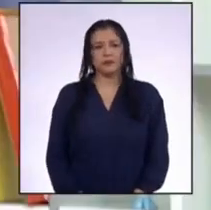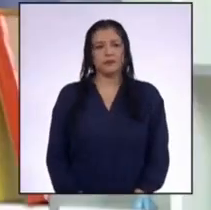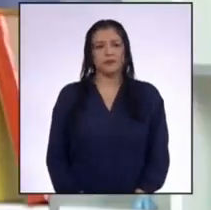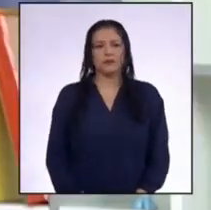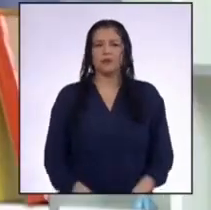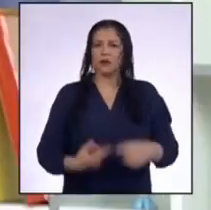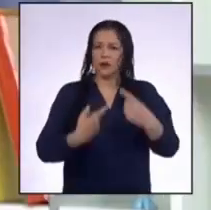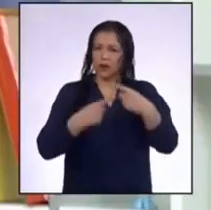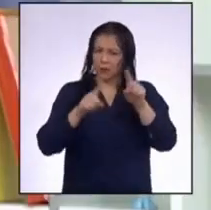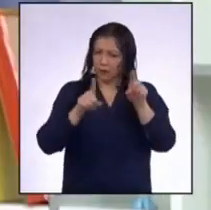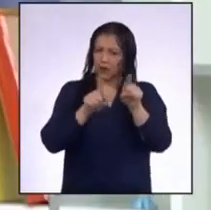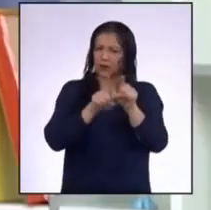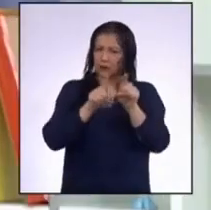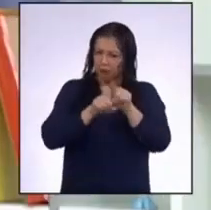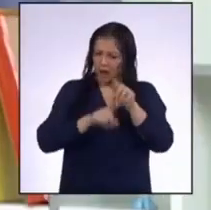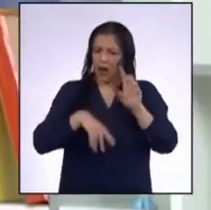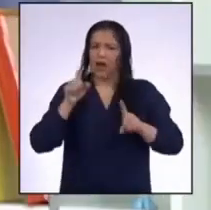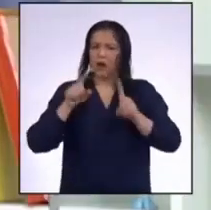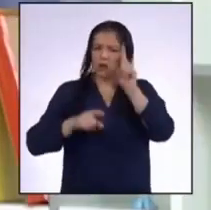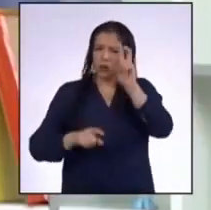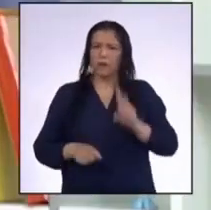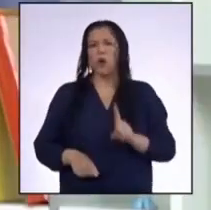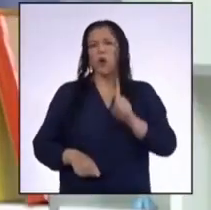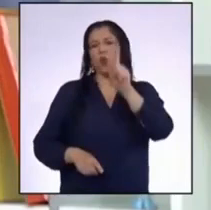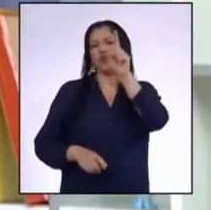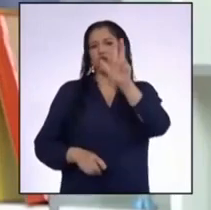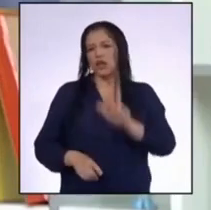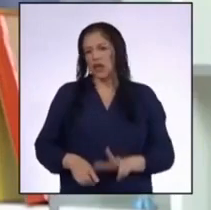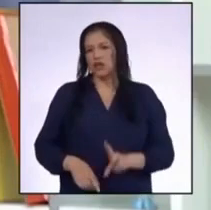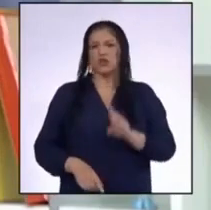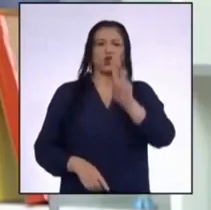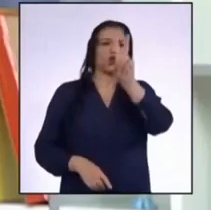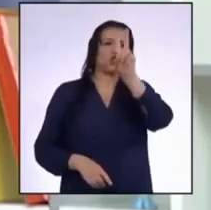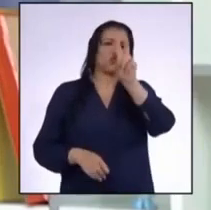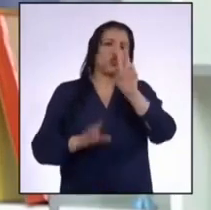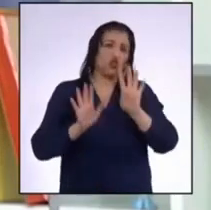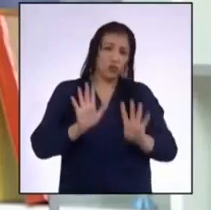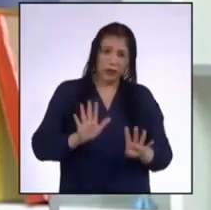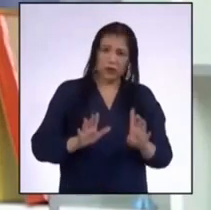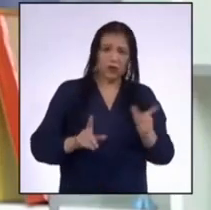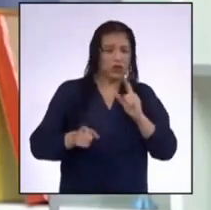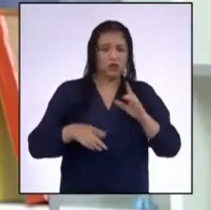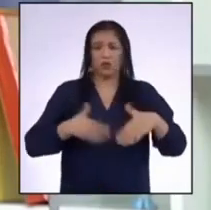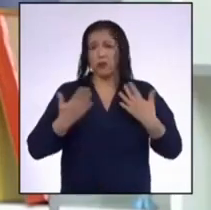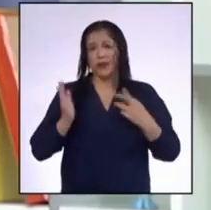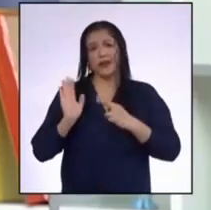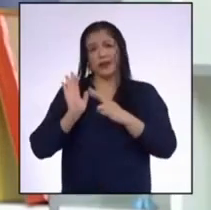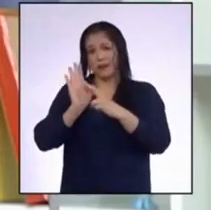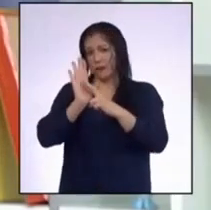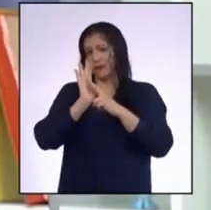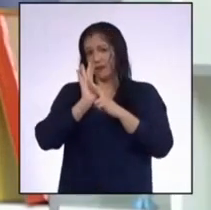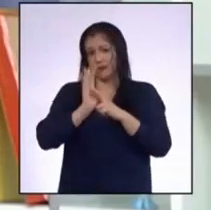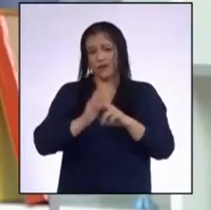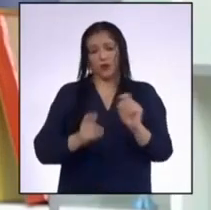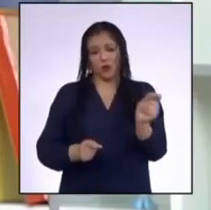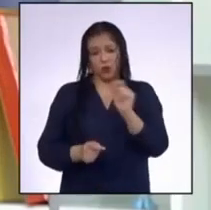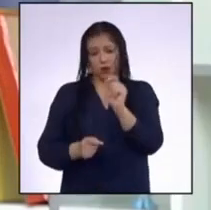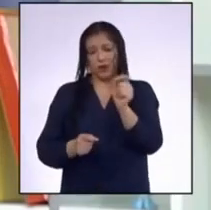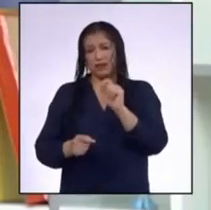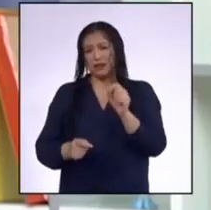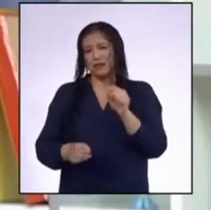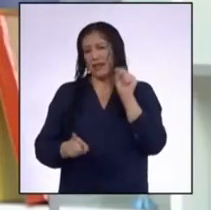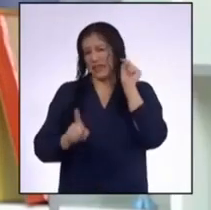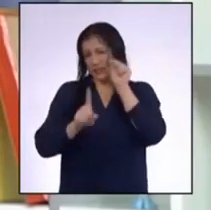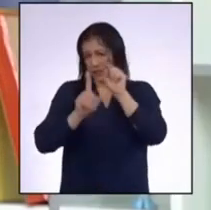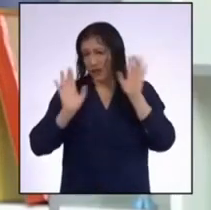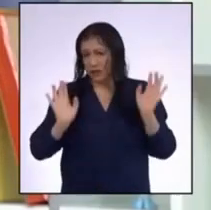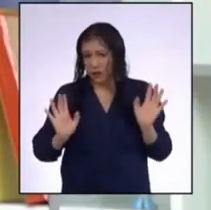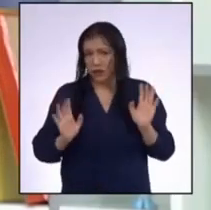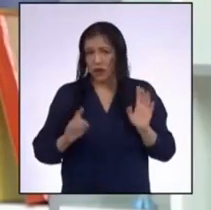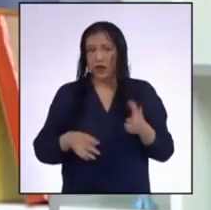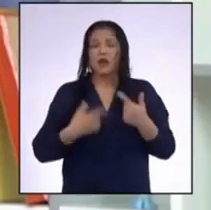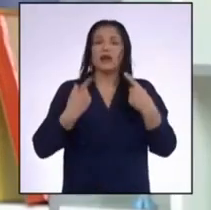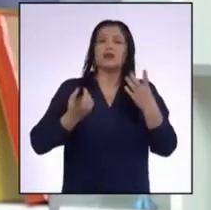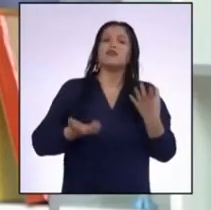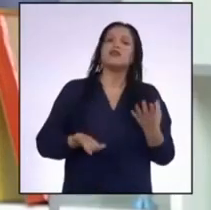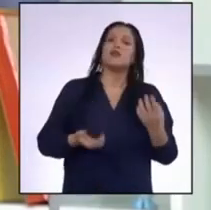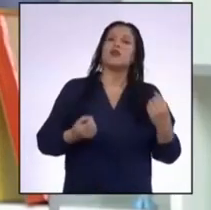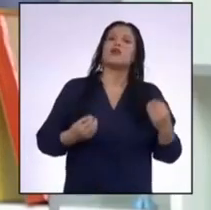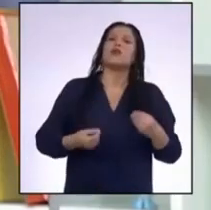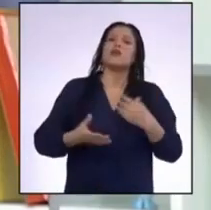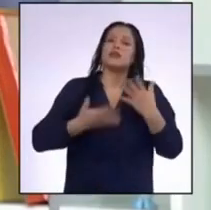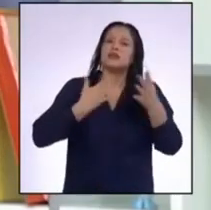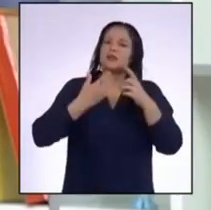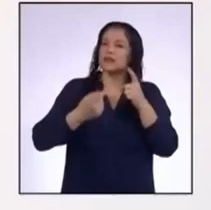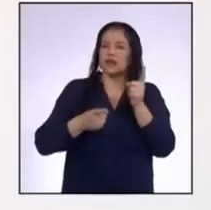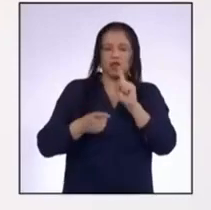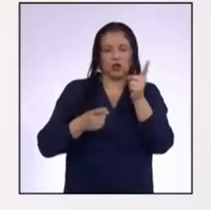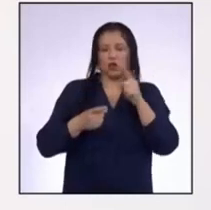Pero también hay fracciones como 1/3 o 2/9 que no se pueden representar con una escritura decimal finito, sino con expresiones